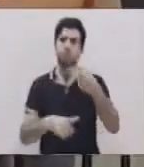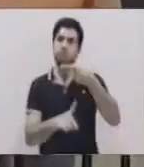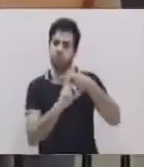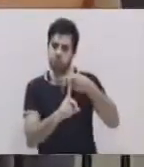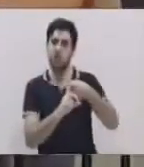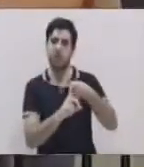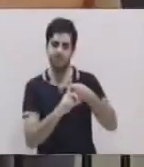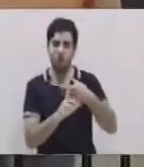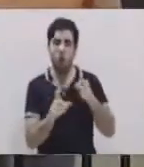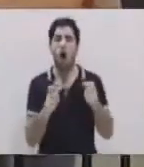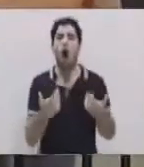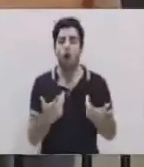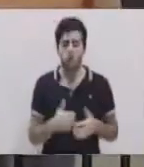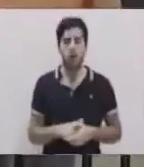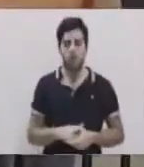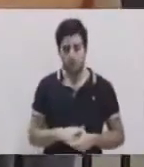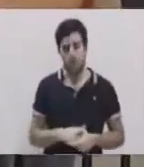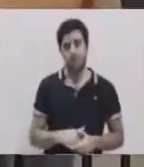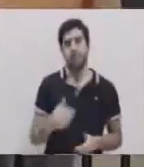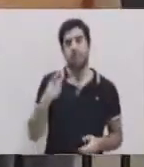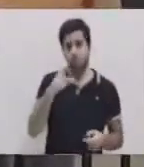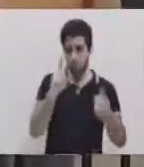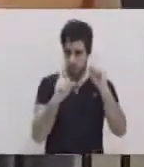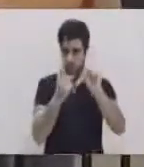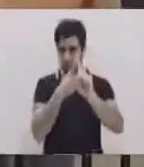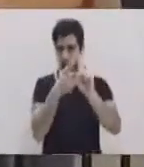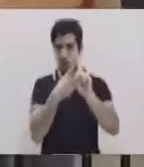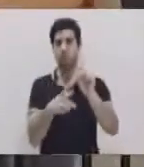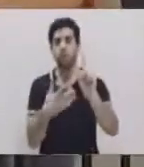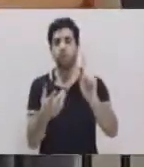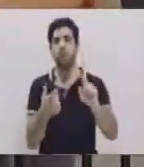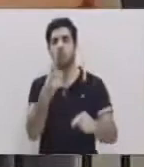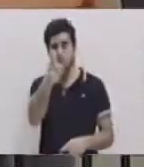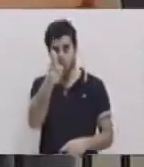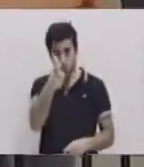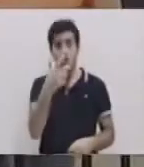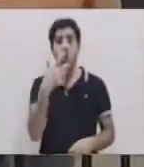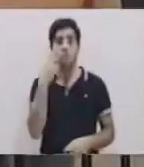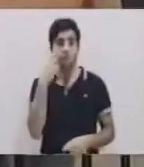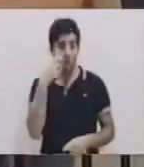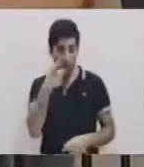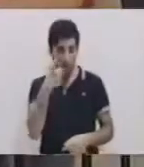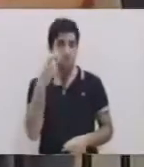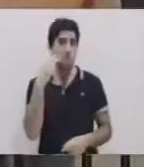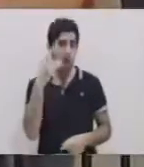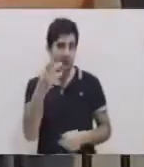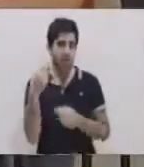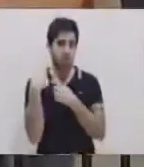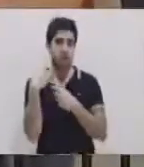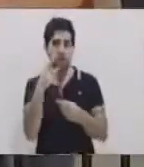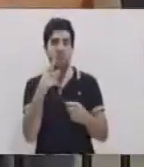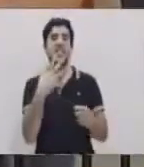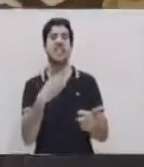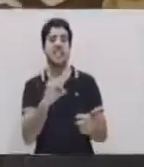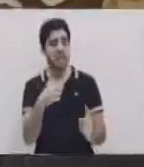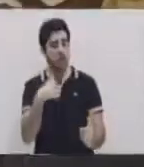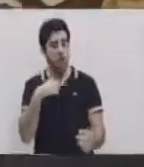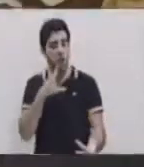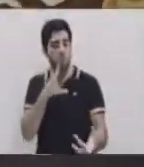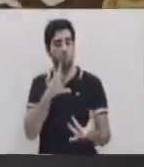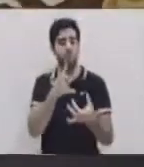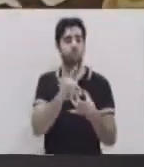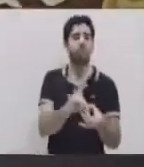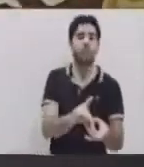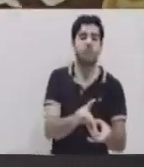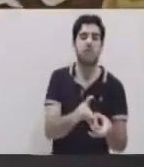sano familiar. Uno de ellos es cómo conectarte con tus hijos. Cuando tú te conectas con tus hijos,